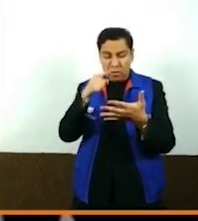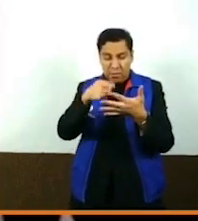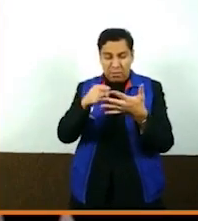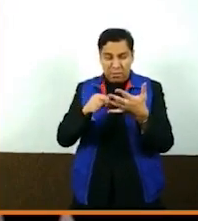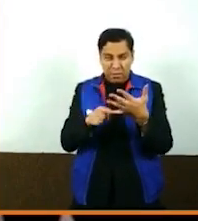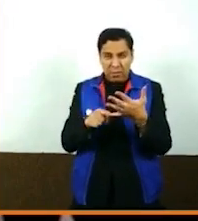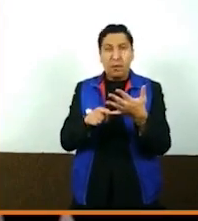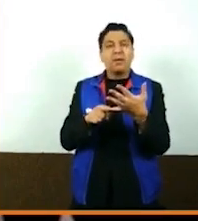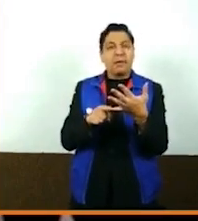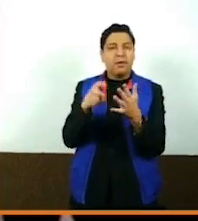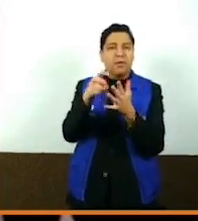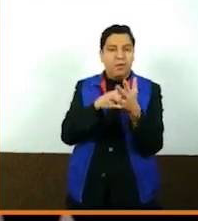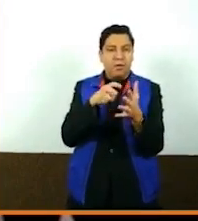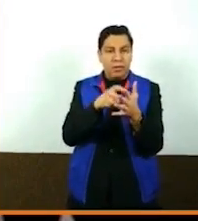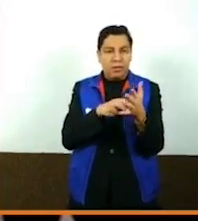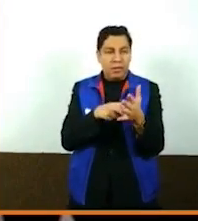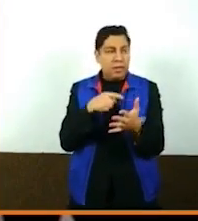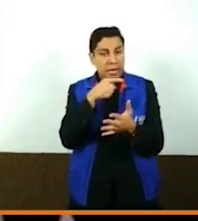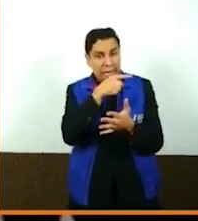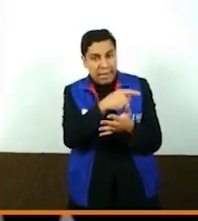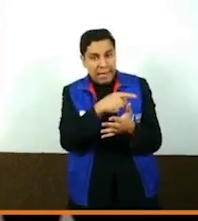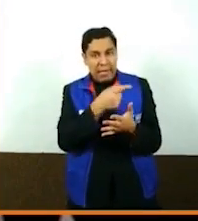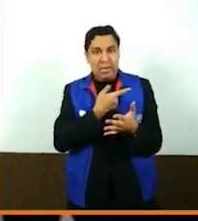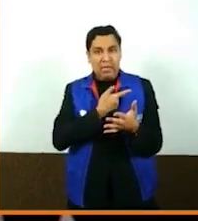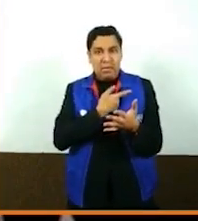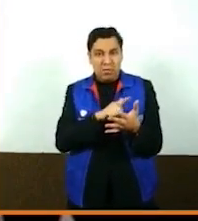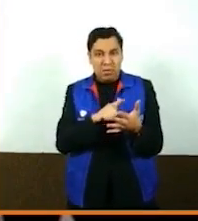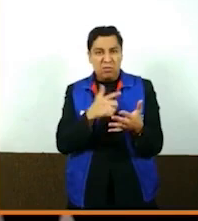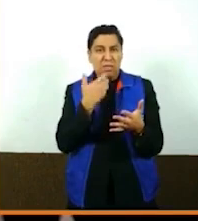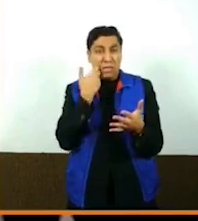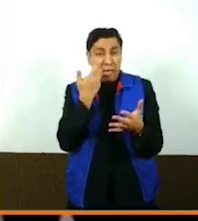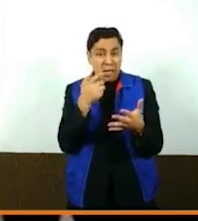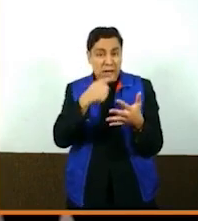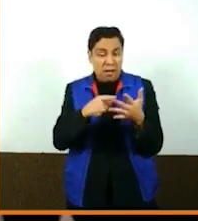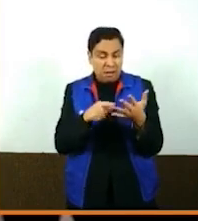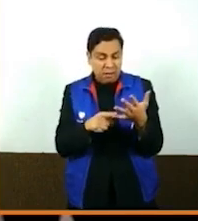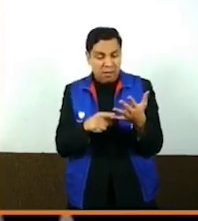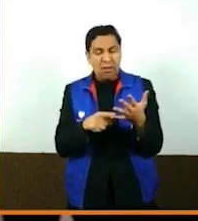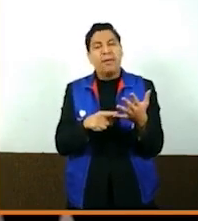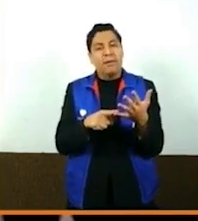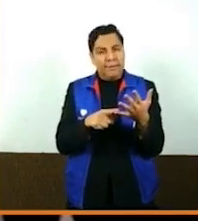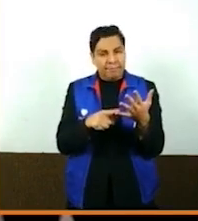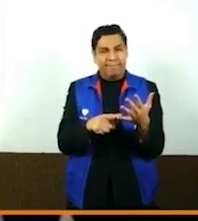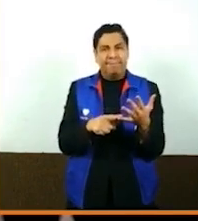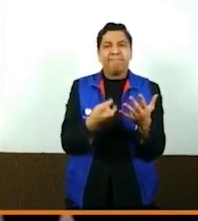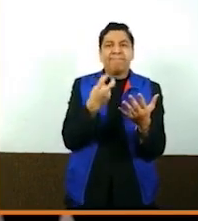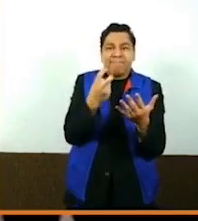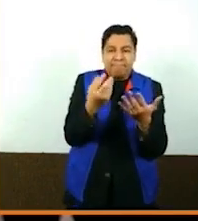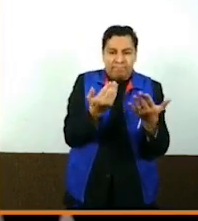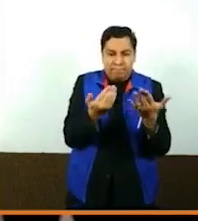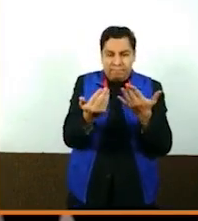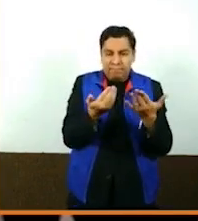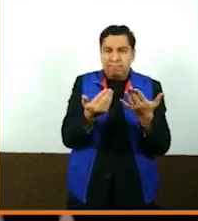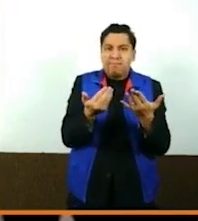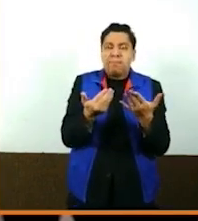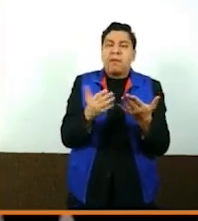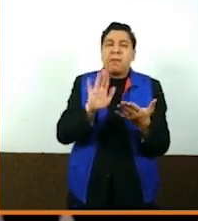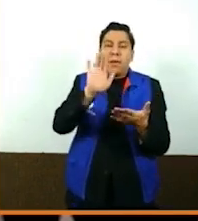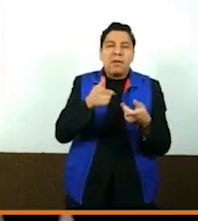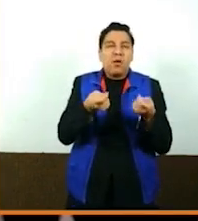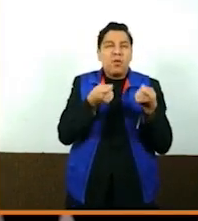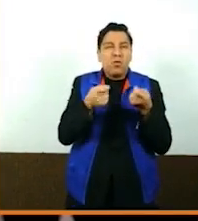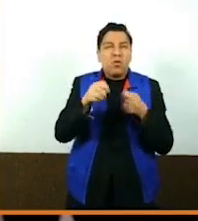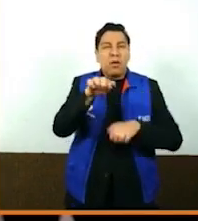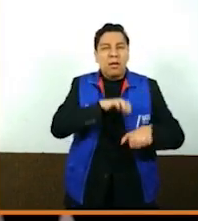buenas intenciones al valor medible. Y la tecnología definitivamente nos ayuda a medir, a tener esos datos sobre control y que nos